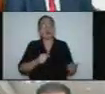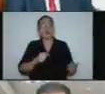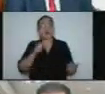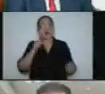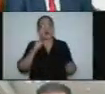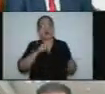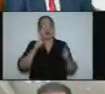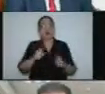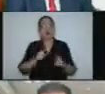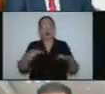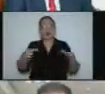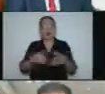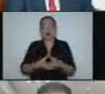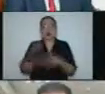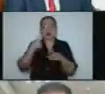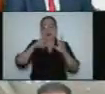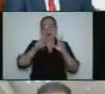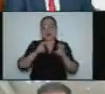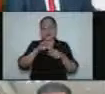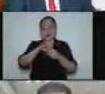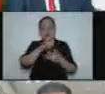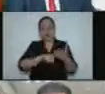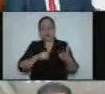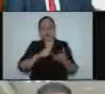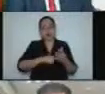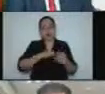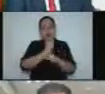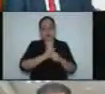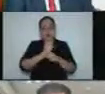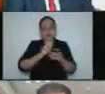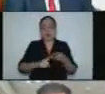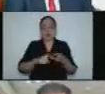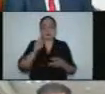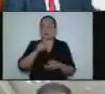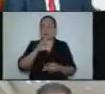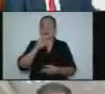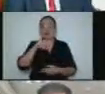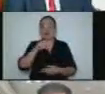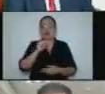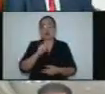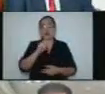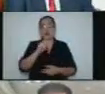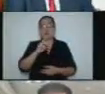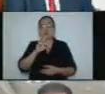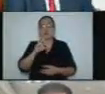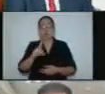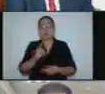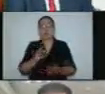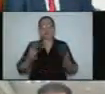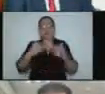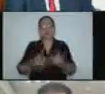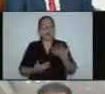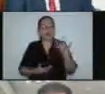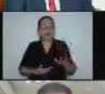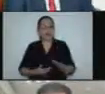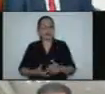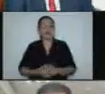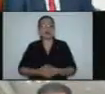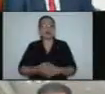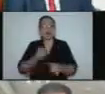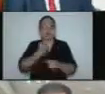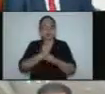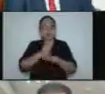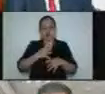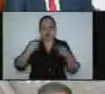lo Contencioso Electoral y al CONAPRED. Décimo, no es procedente la reserva de datos